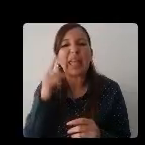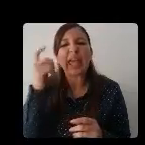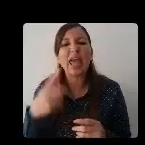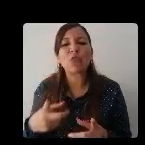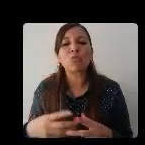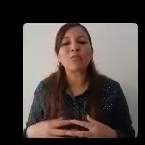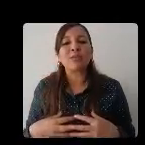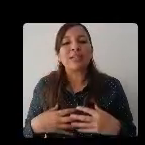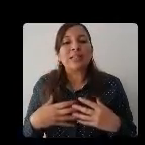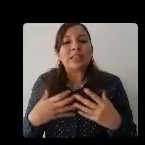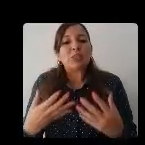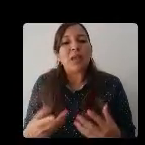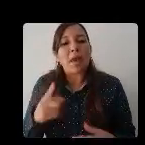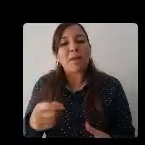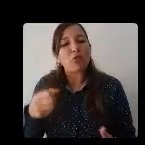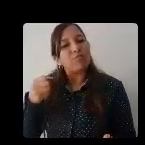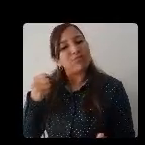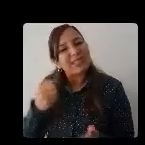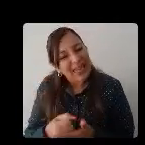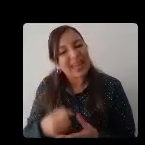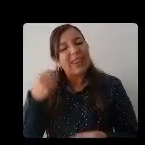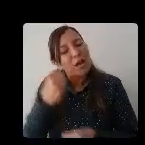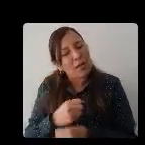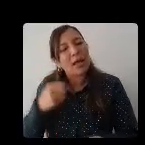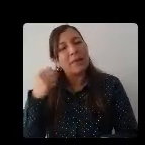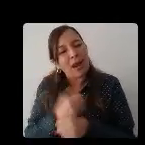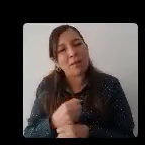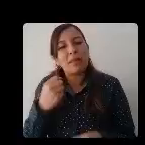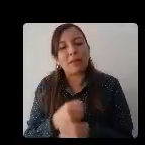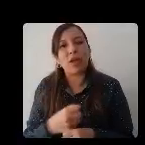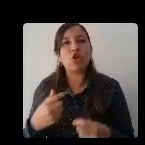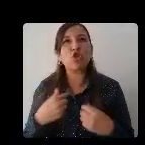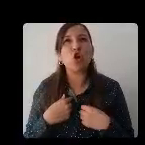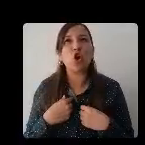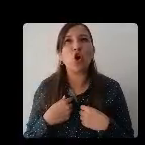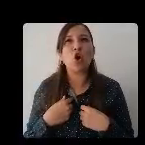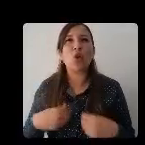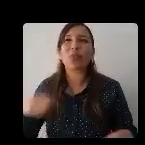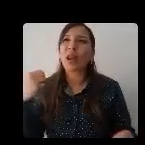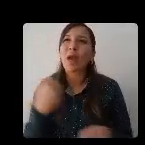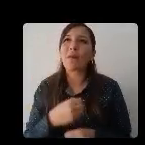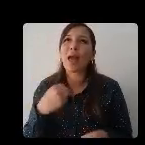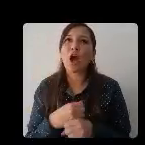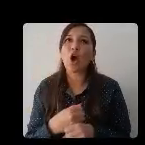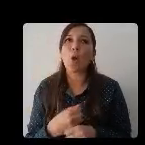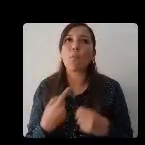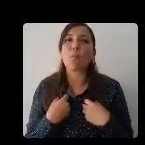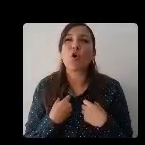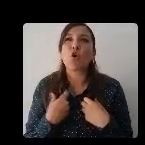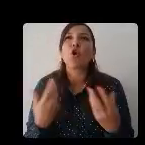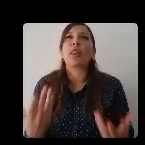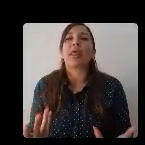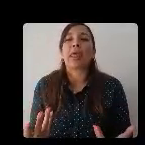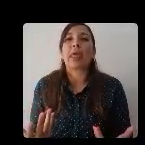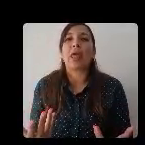este bosque, no vamos a poder hacer nuestro TC ahora, no vamos a poder conocer o seguir haciendo conocer